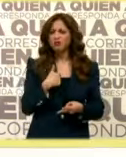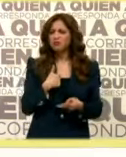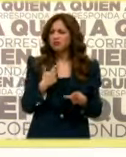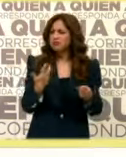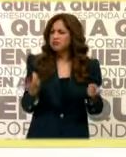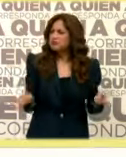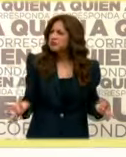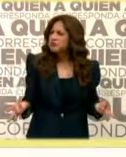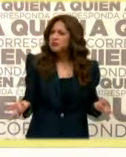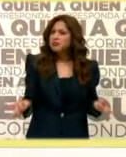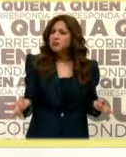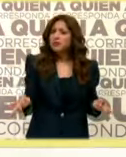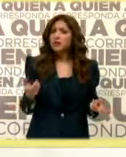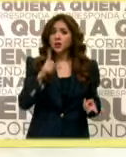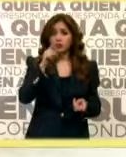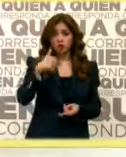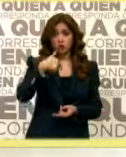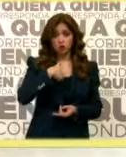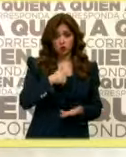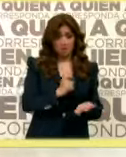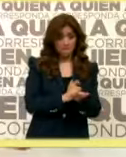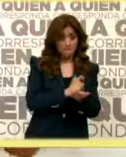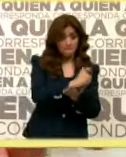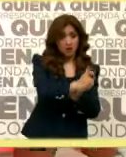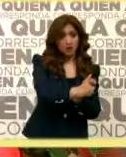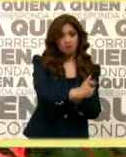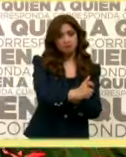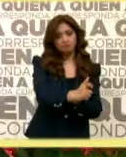conseguí, pero no solté dinero.